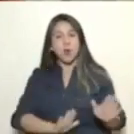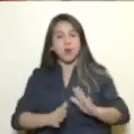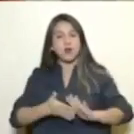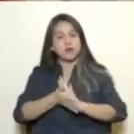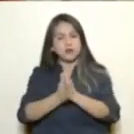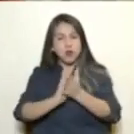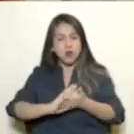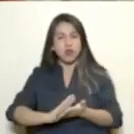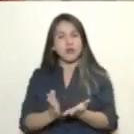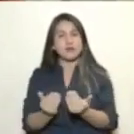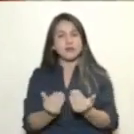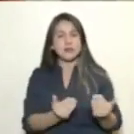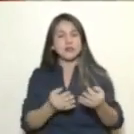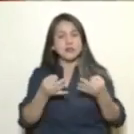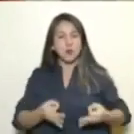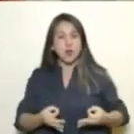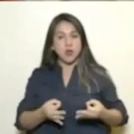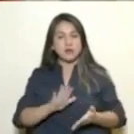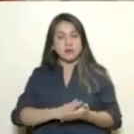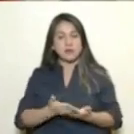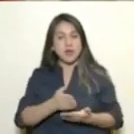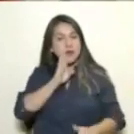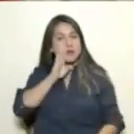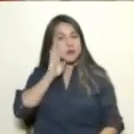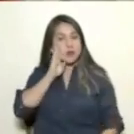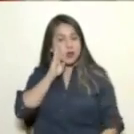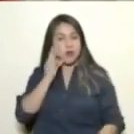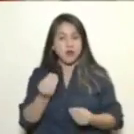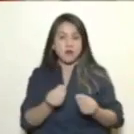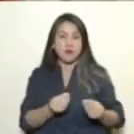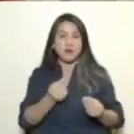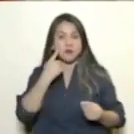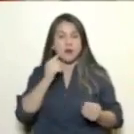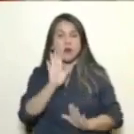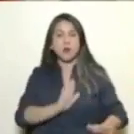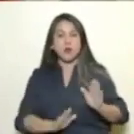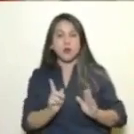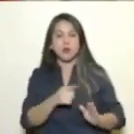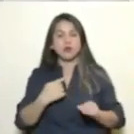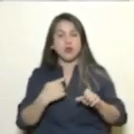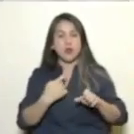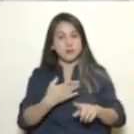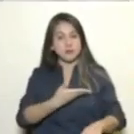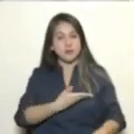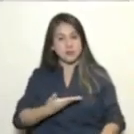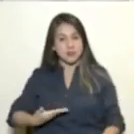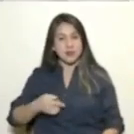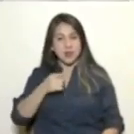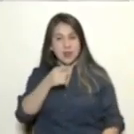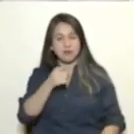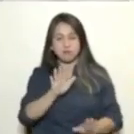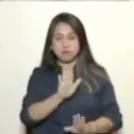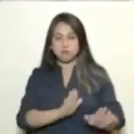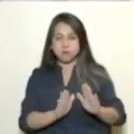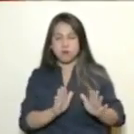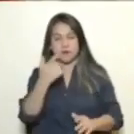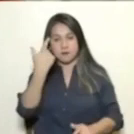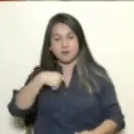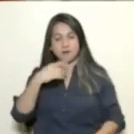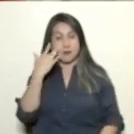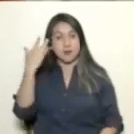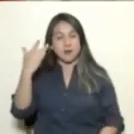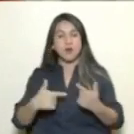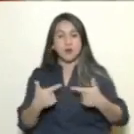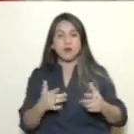las medidas de seguridad y sanitarias, desde luego para proteger a nuestro expresidente, que es una figura intelectual y